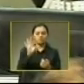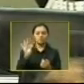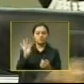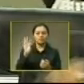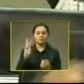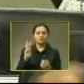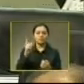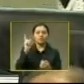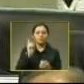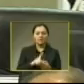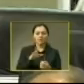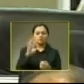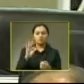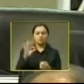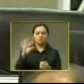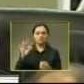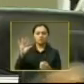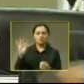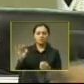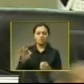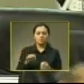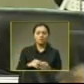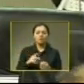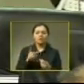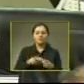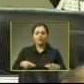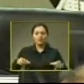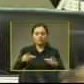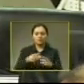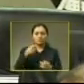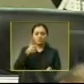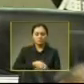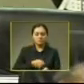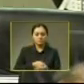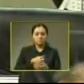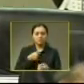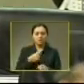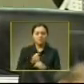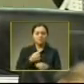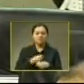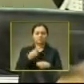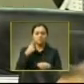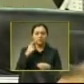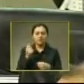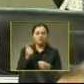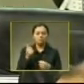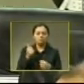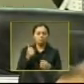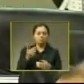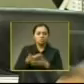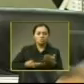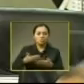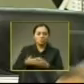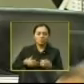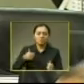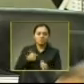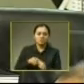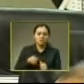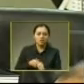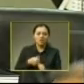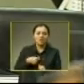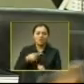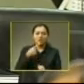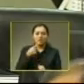en 1999. Son datos que nos ha dado ellos mismos para conocer de fuente cercana y decir que